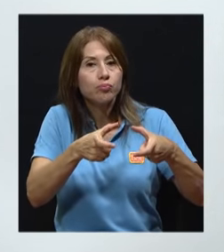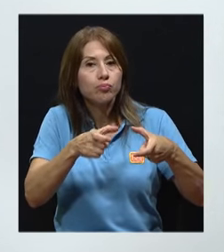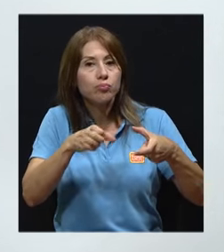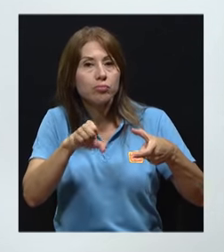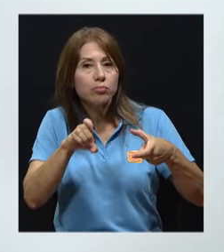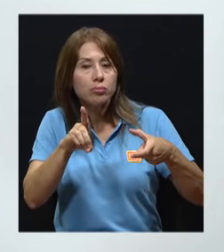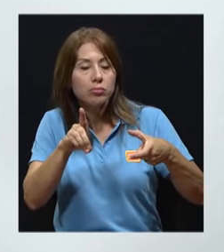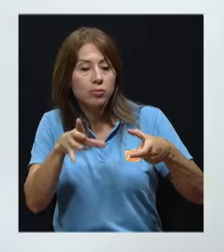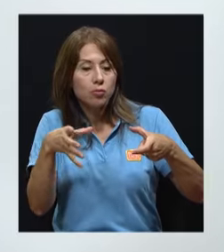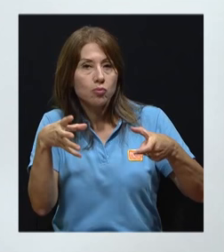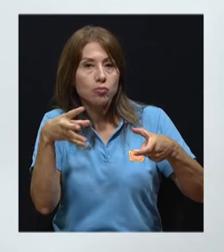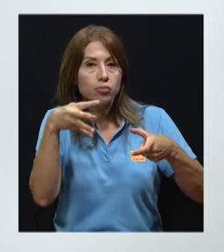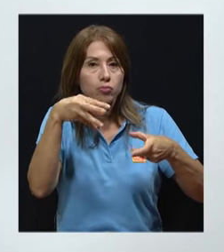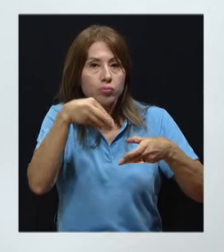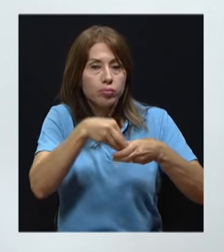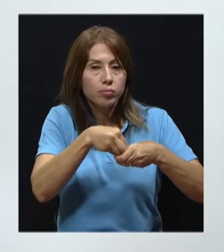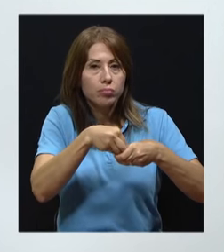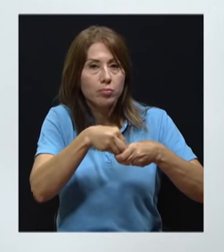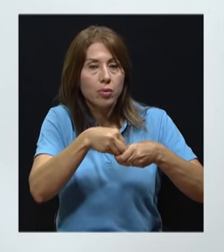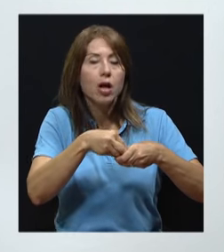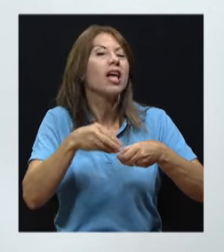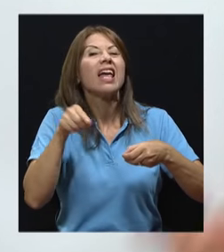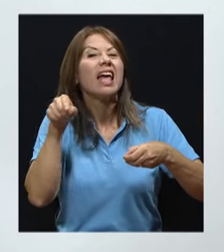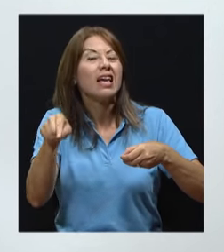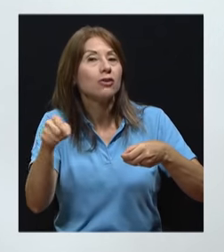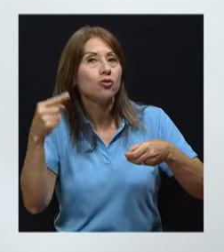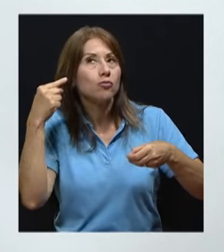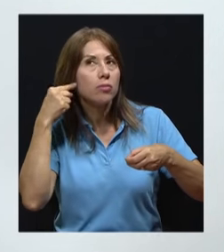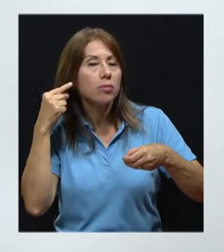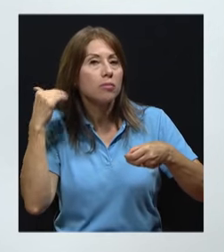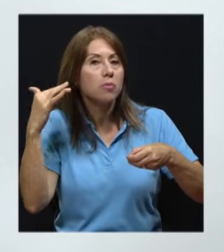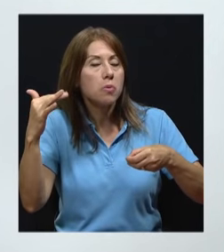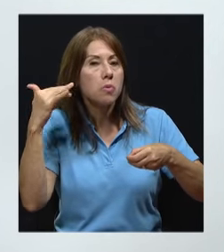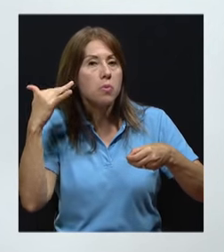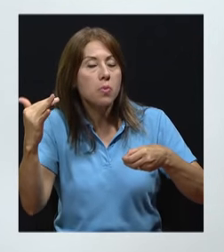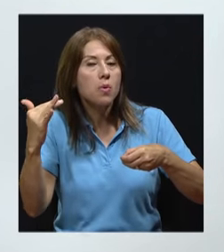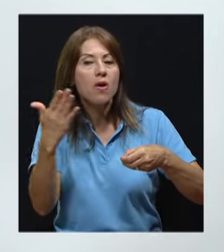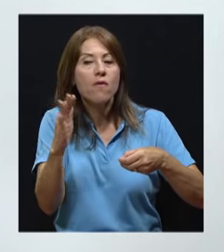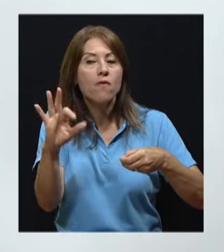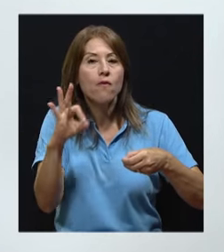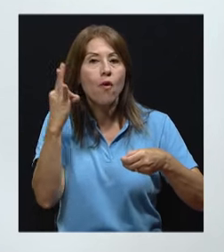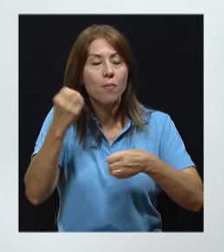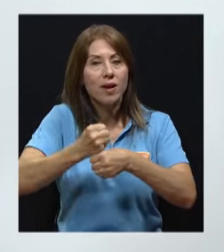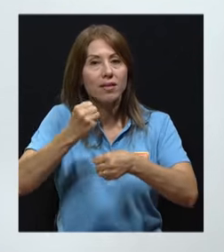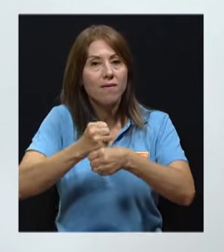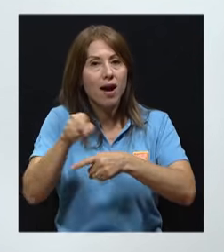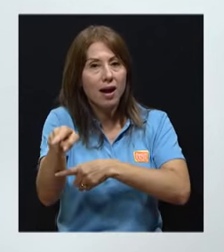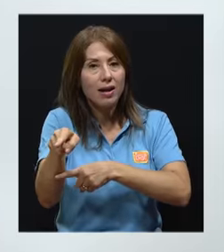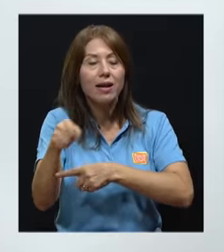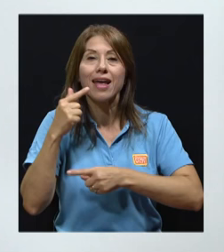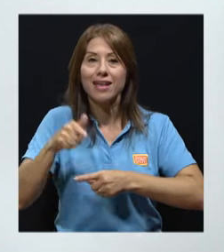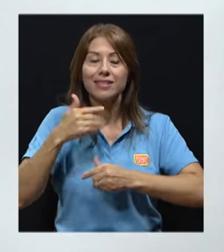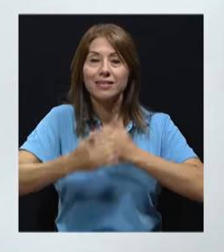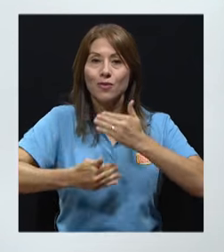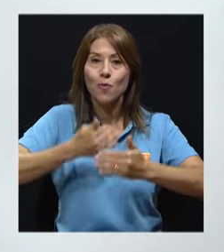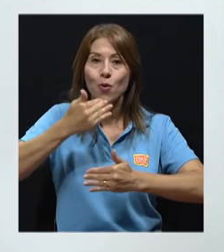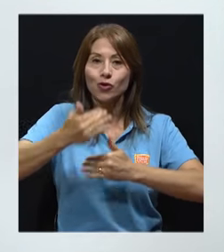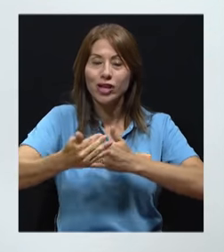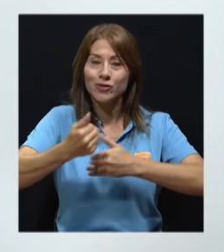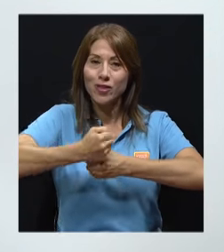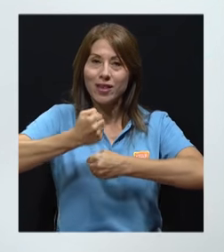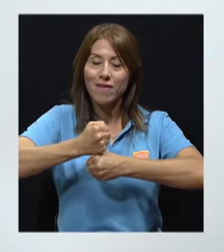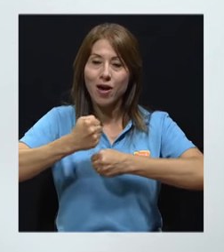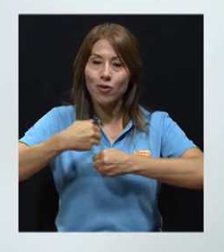Cuáles son los toques que Ejecutan De qué forma lo hacen ese ha sido este el proceso